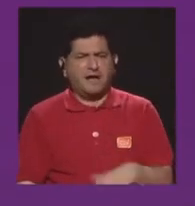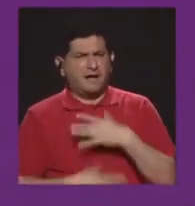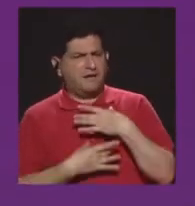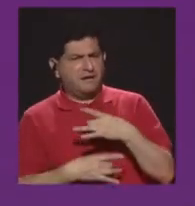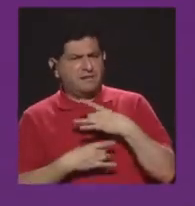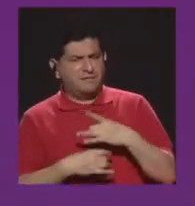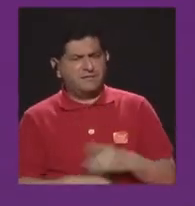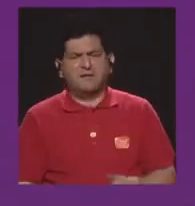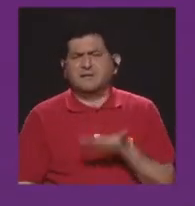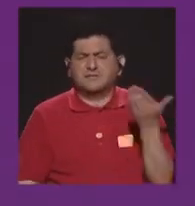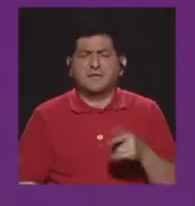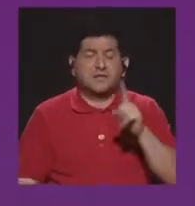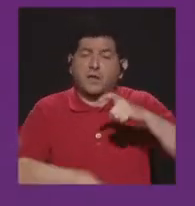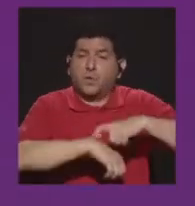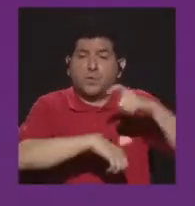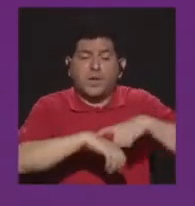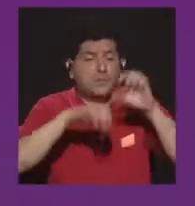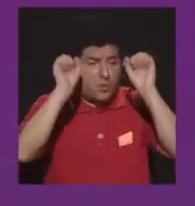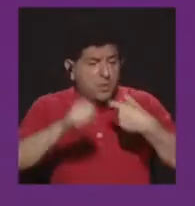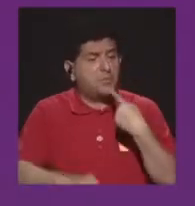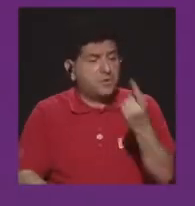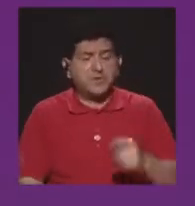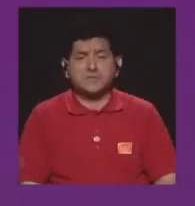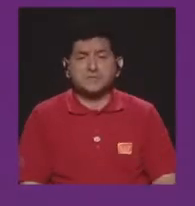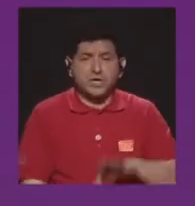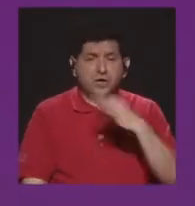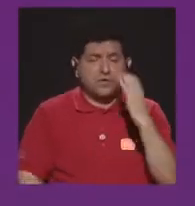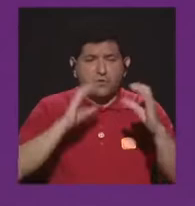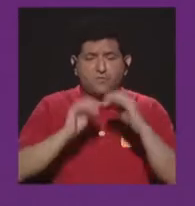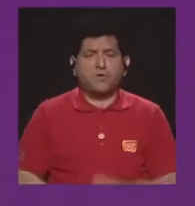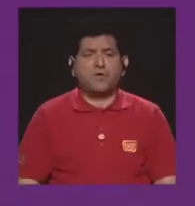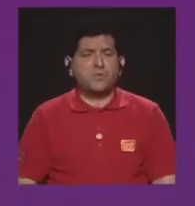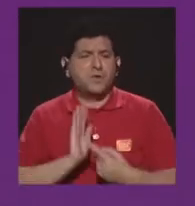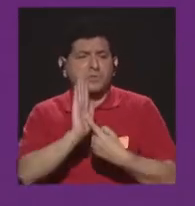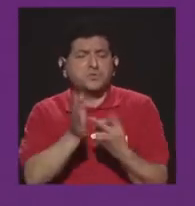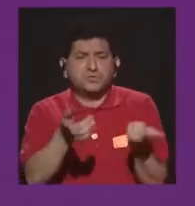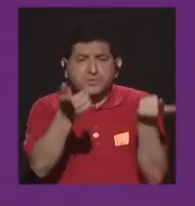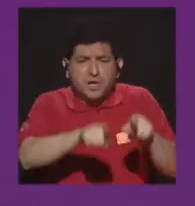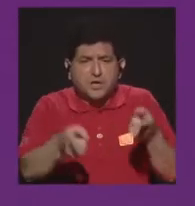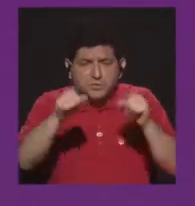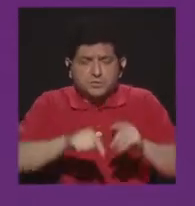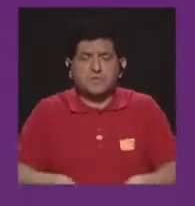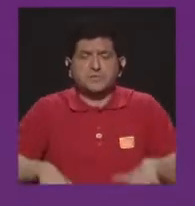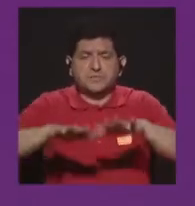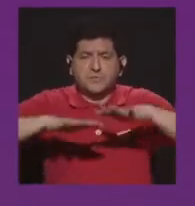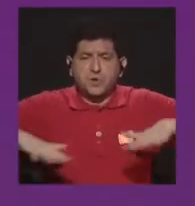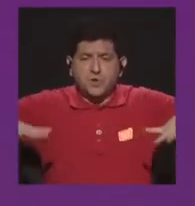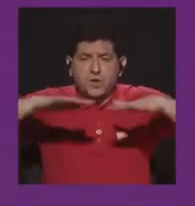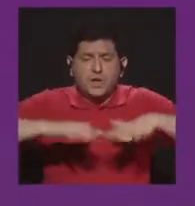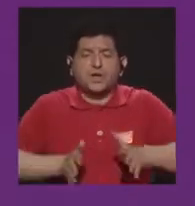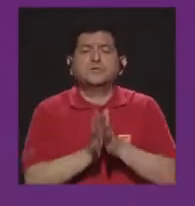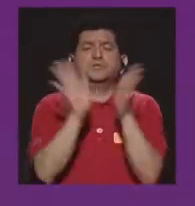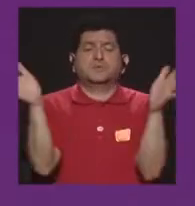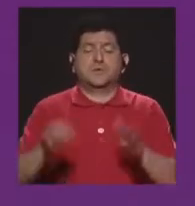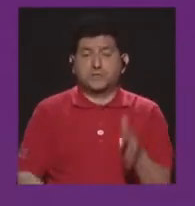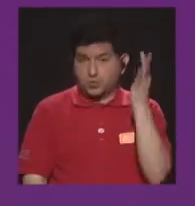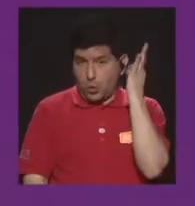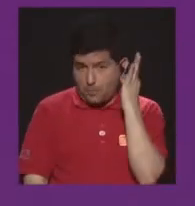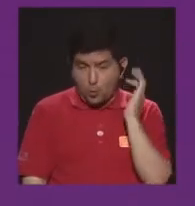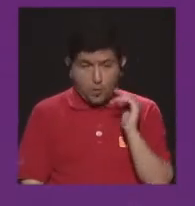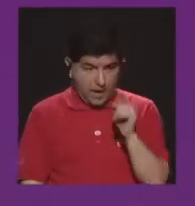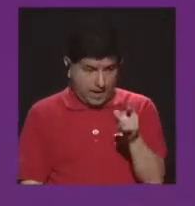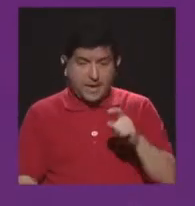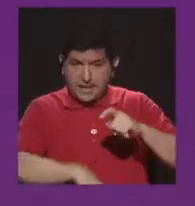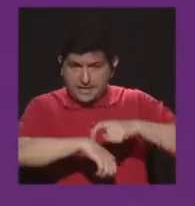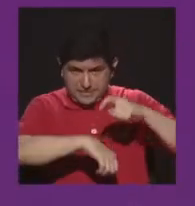la atención es que en una época se podía decir que los medios daban cuenta de aquello que sucedía en el ámbito público, con lo cual si las mujeres